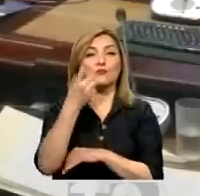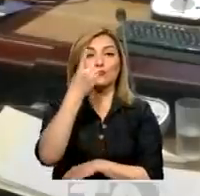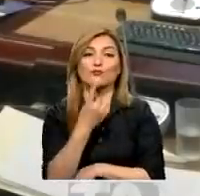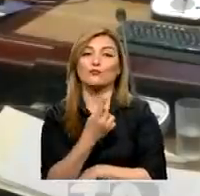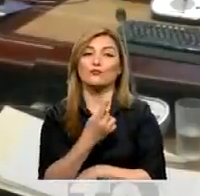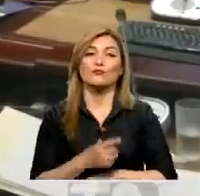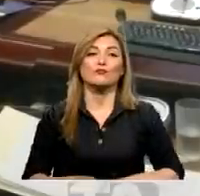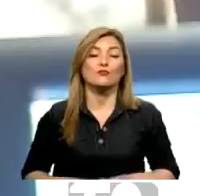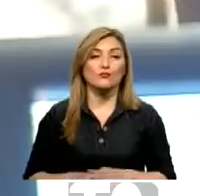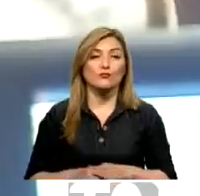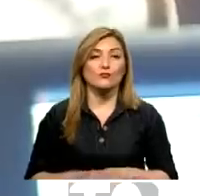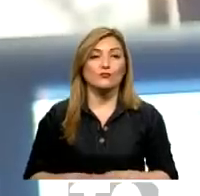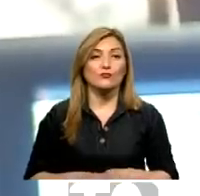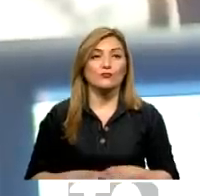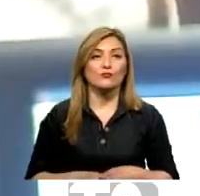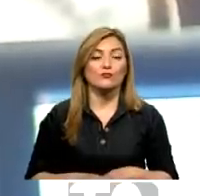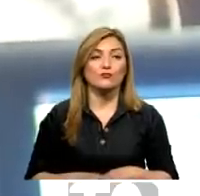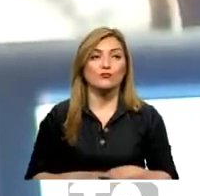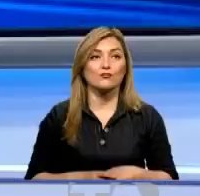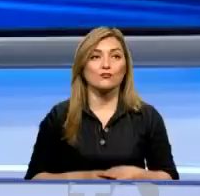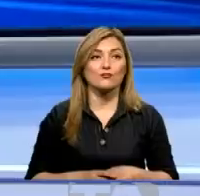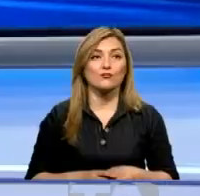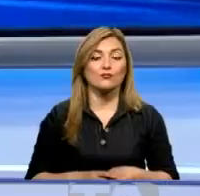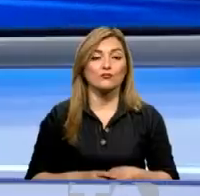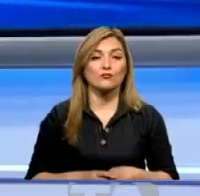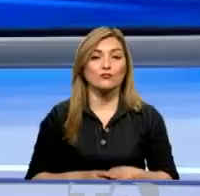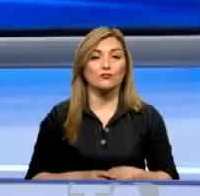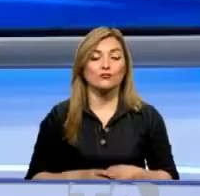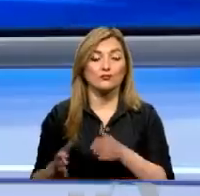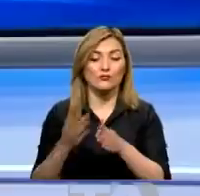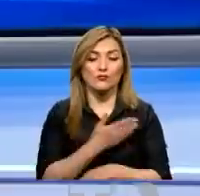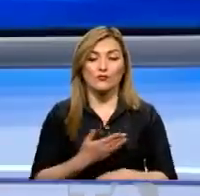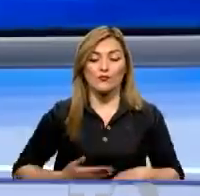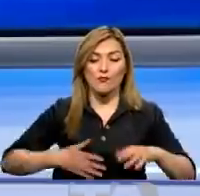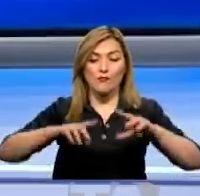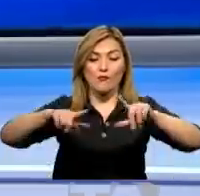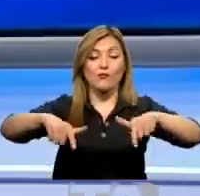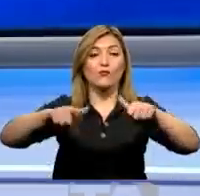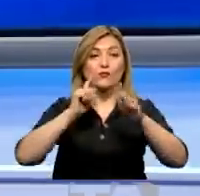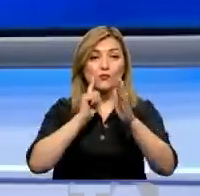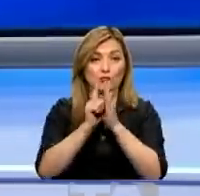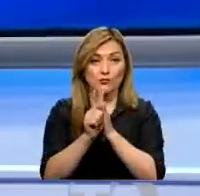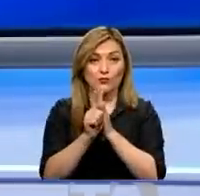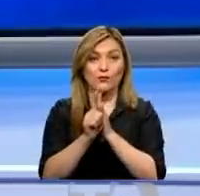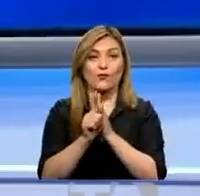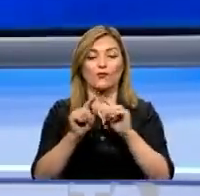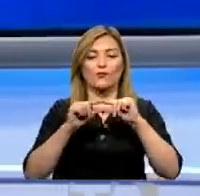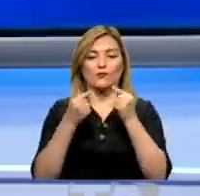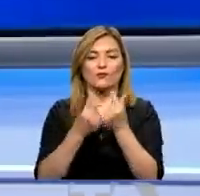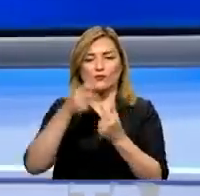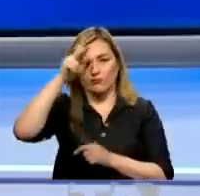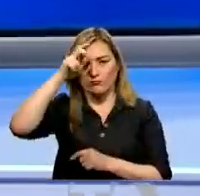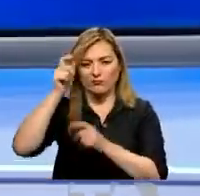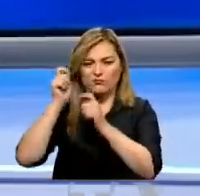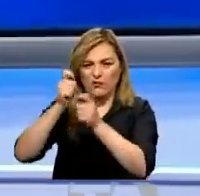veto. En Quito, Andrea Samaniego, 24 horas. El presidente Lenín Moreno denunció el regreso de un grupo de